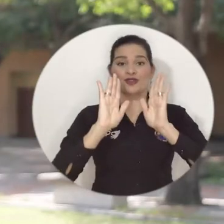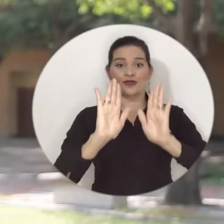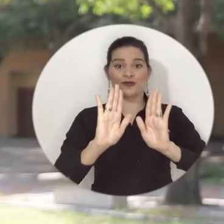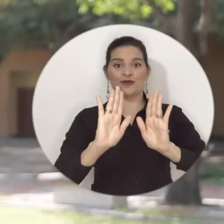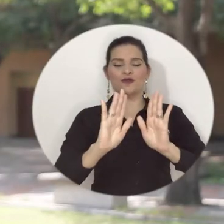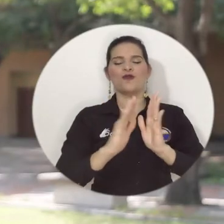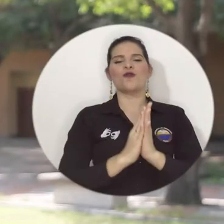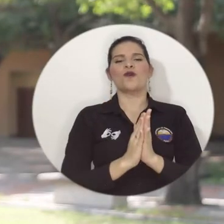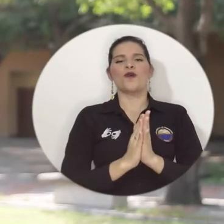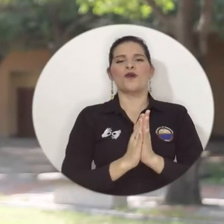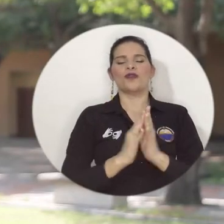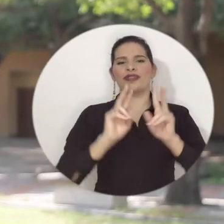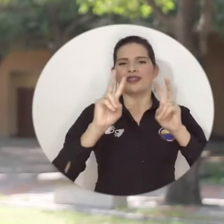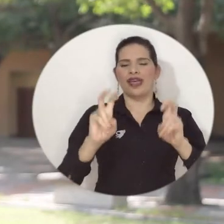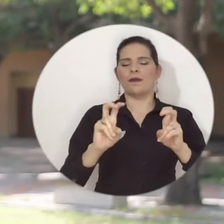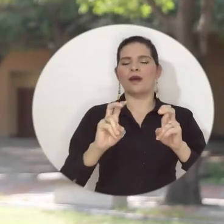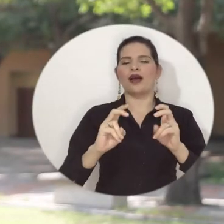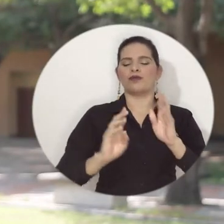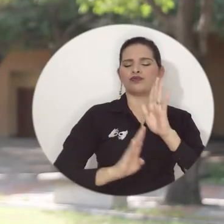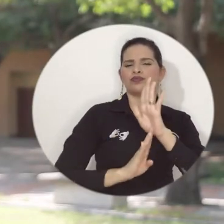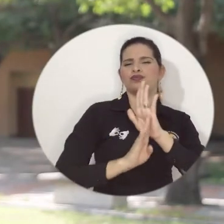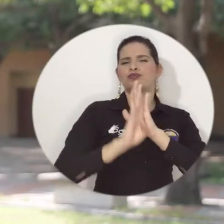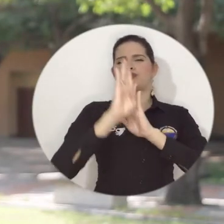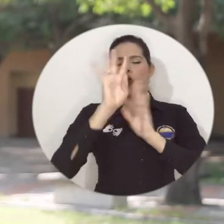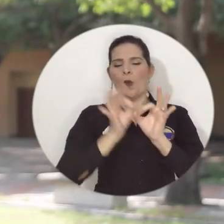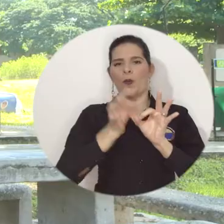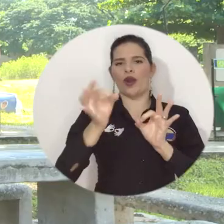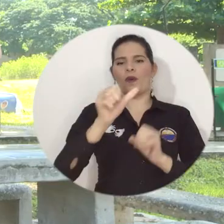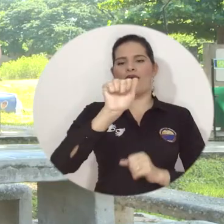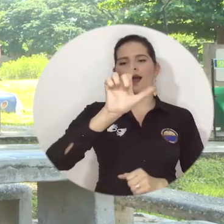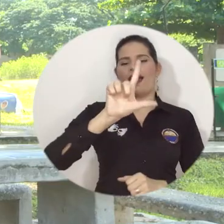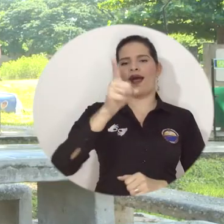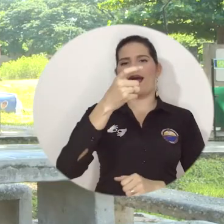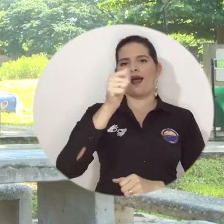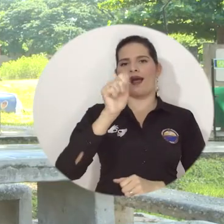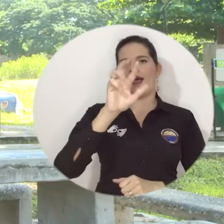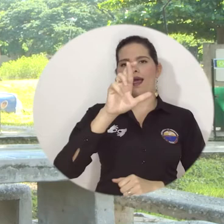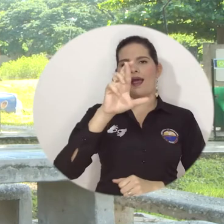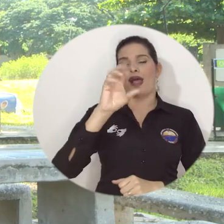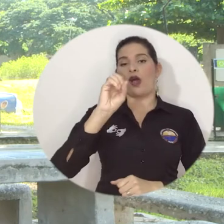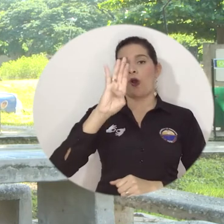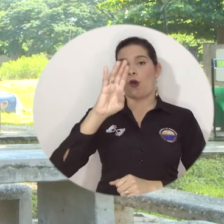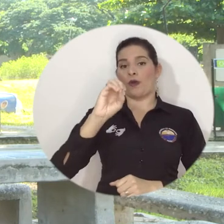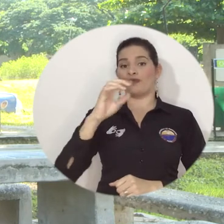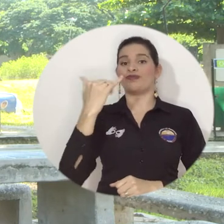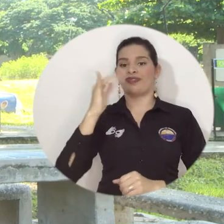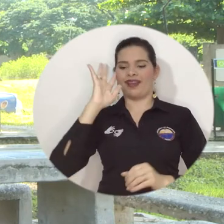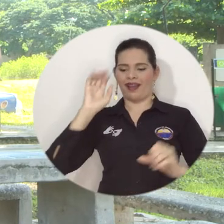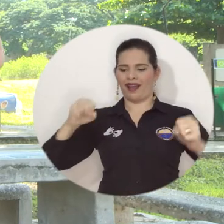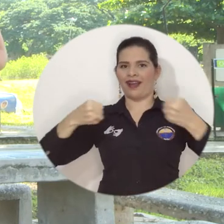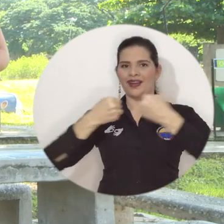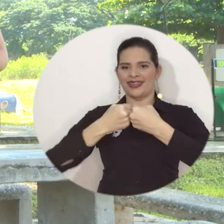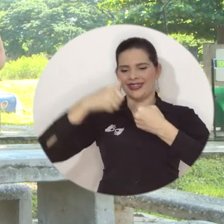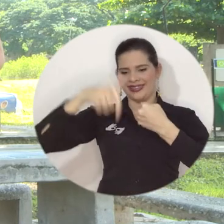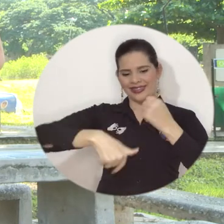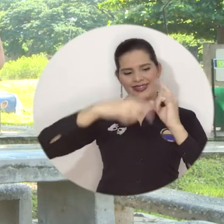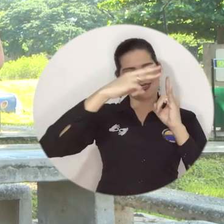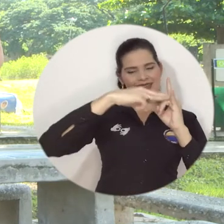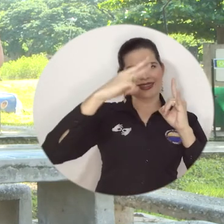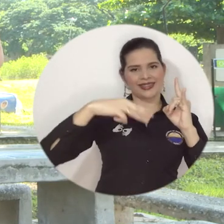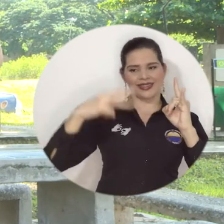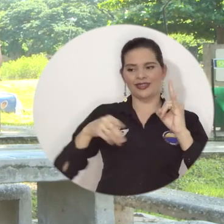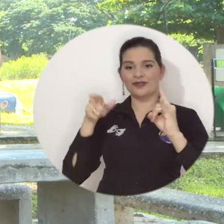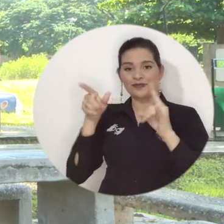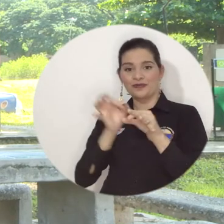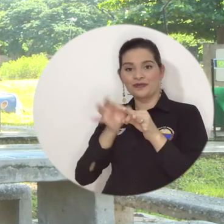Por medio de este importante acuerdo se entregó la dotación de la sede virtual Bloque 10 del Alma Mater en Algarrobo, la cual tiene capacidad logística de